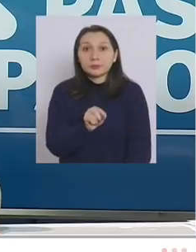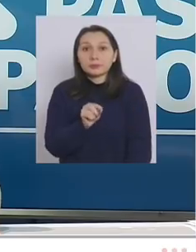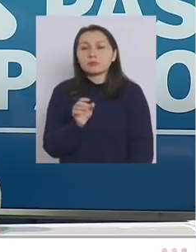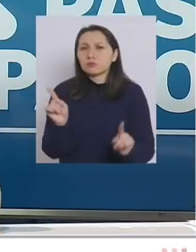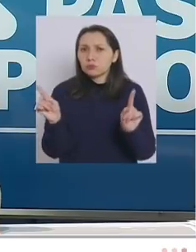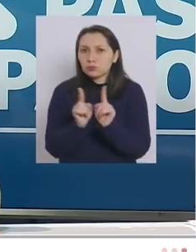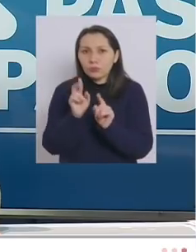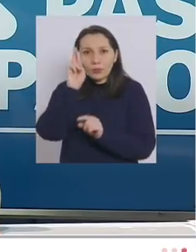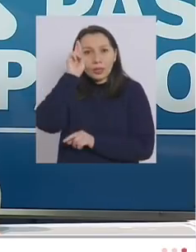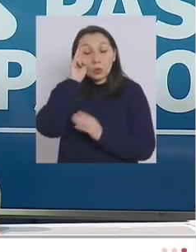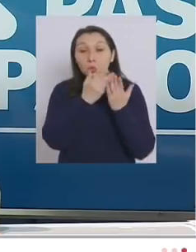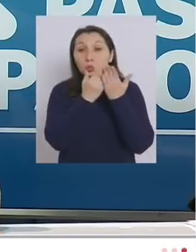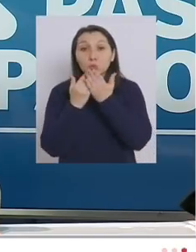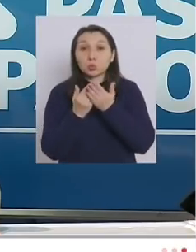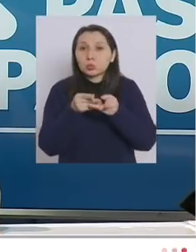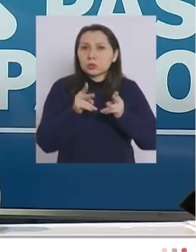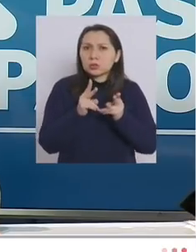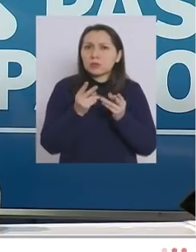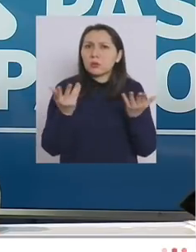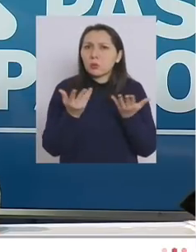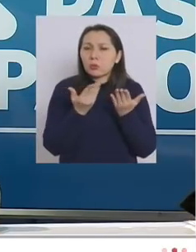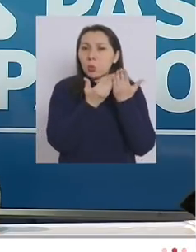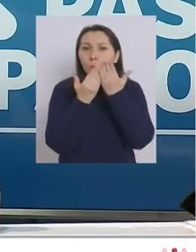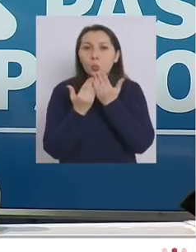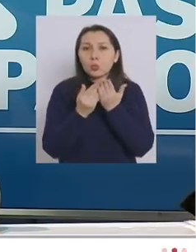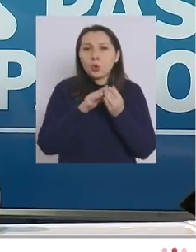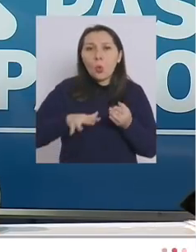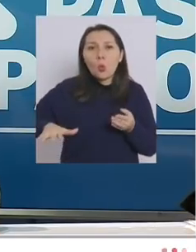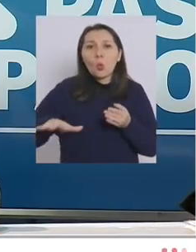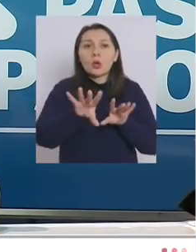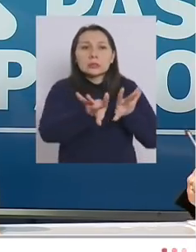muy brevemente que el estudio de efectividad lo hacemos en el total de